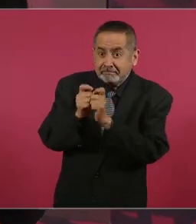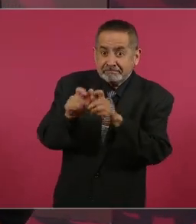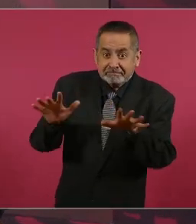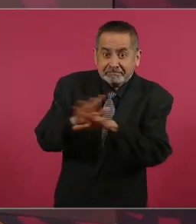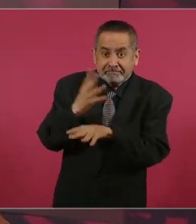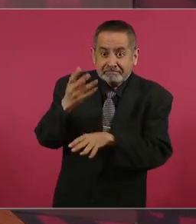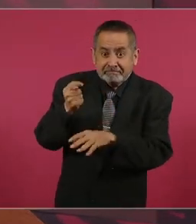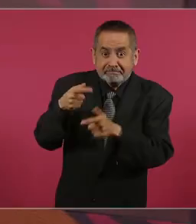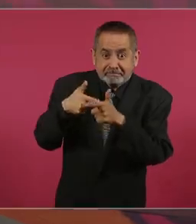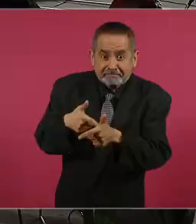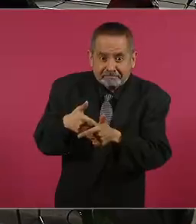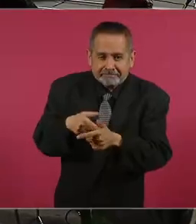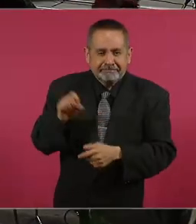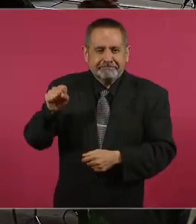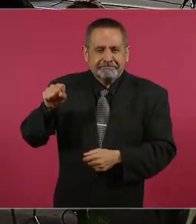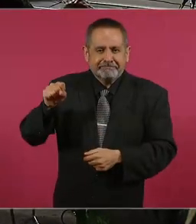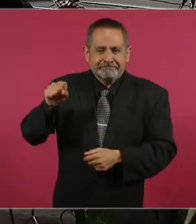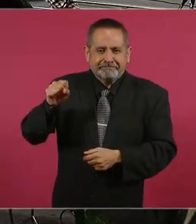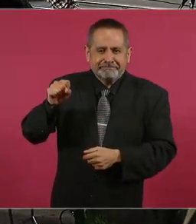Bueno.